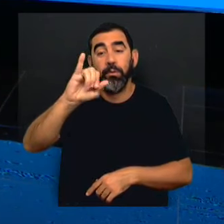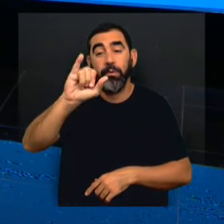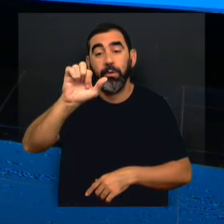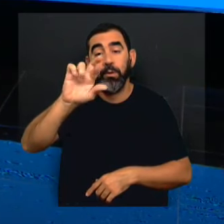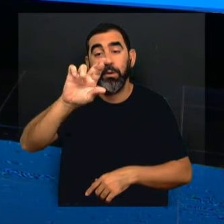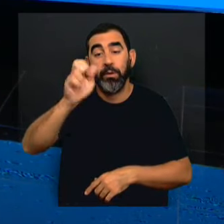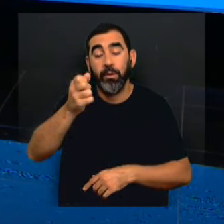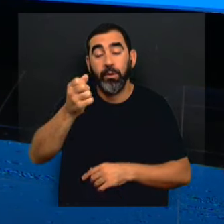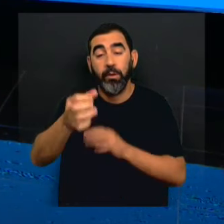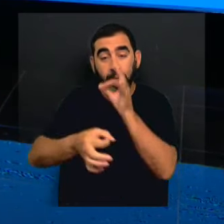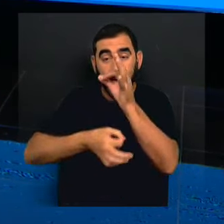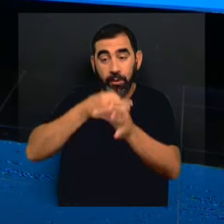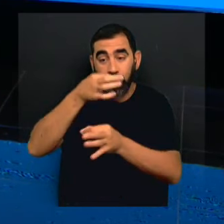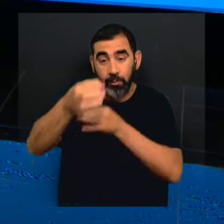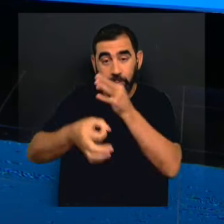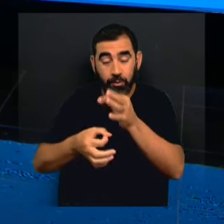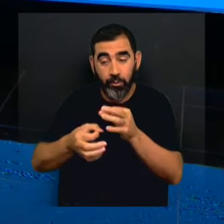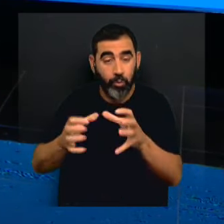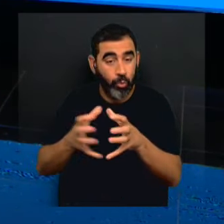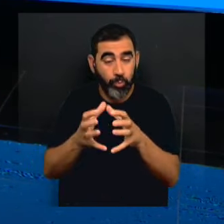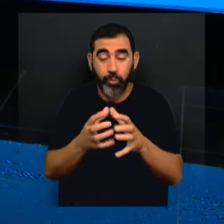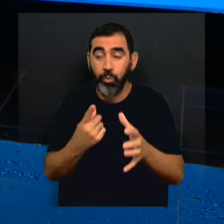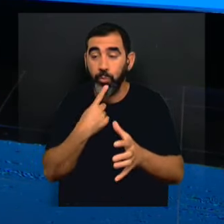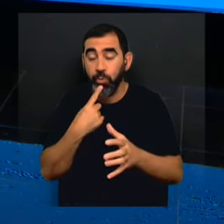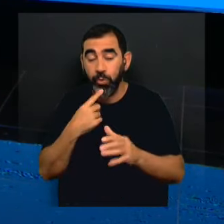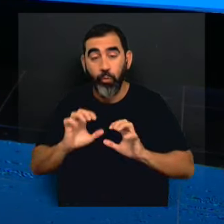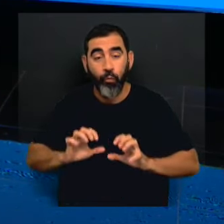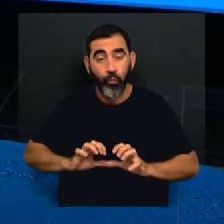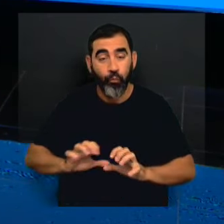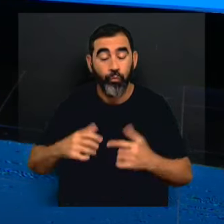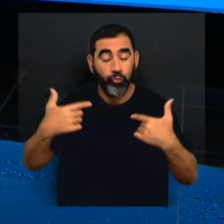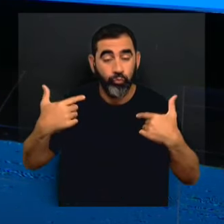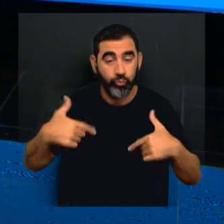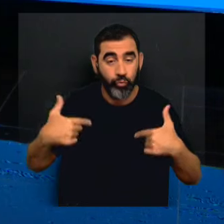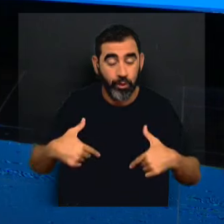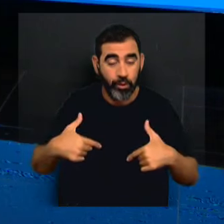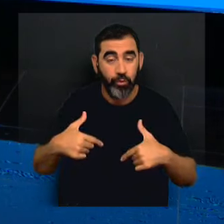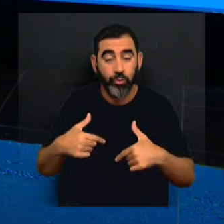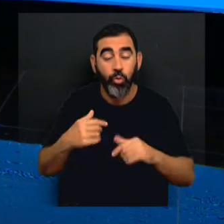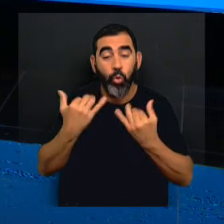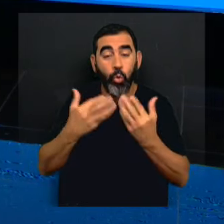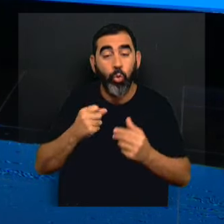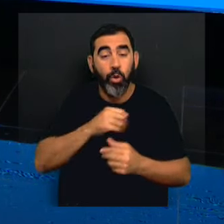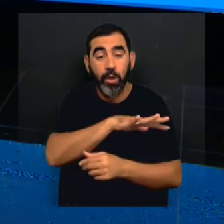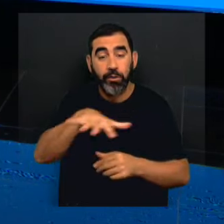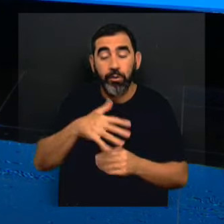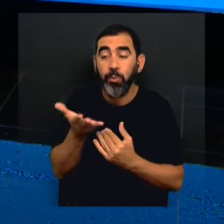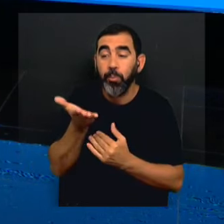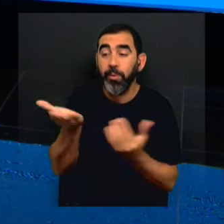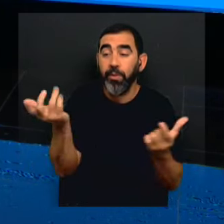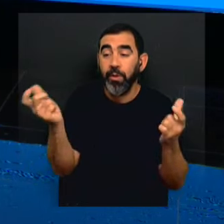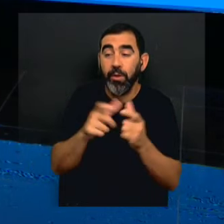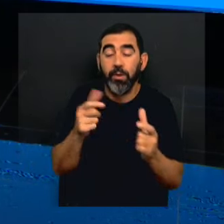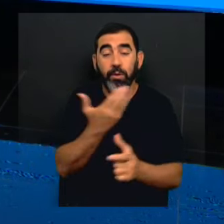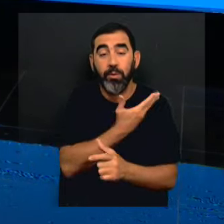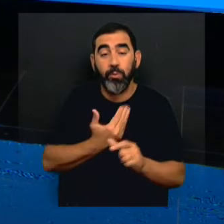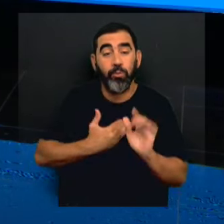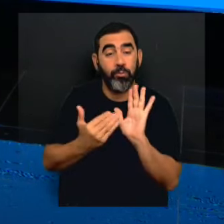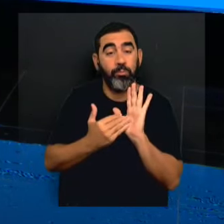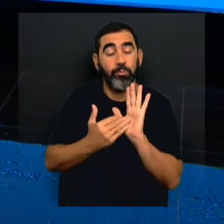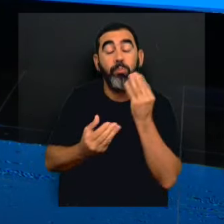viene haciendo con los partidos políticos también con los trabajadores municipales y organizaciones sociales solicitó la reunión con el mandatario para presentar su